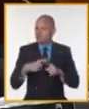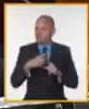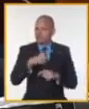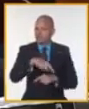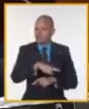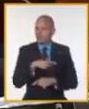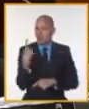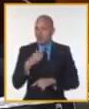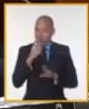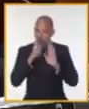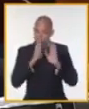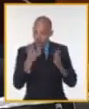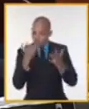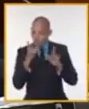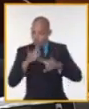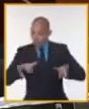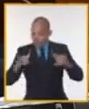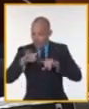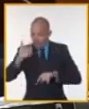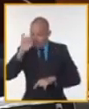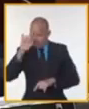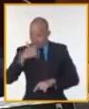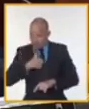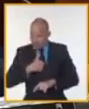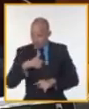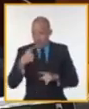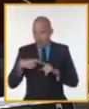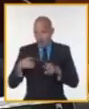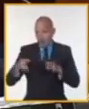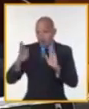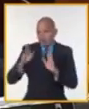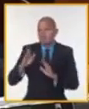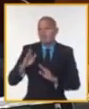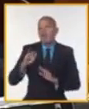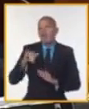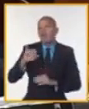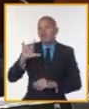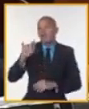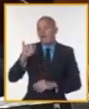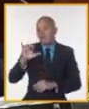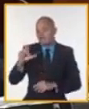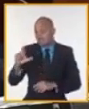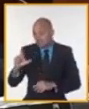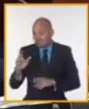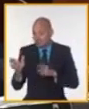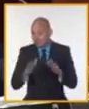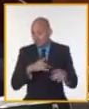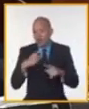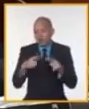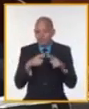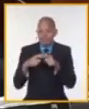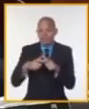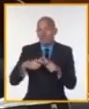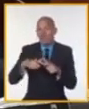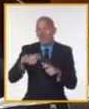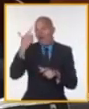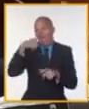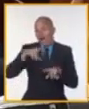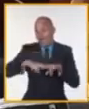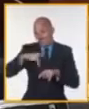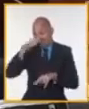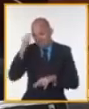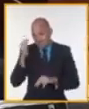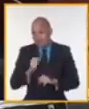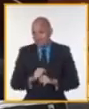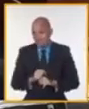LISA, a LICAI, a la UNEA y la HS, que ha sido sistemático, no solamente desde que